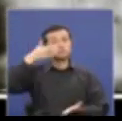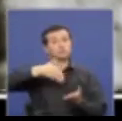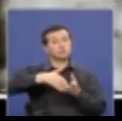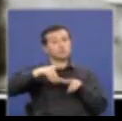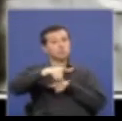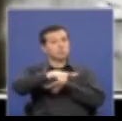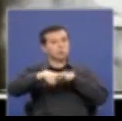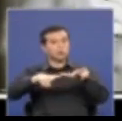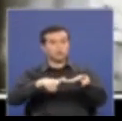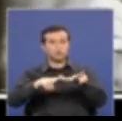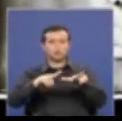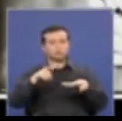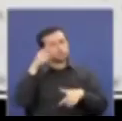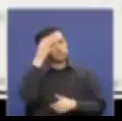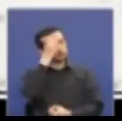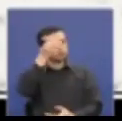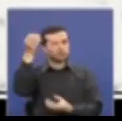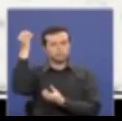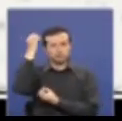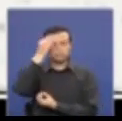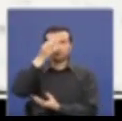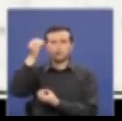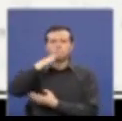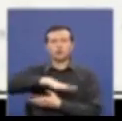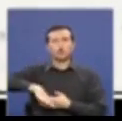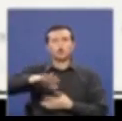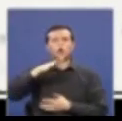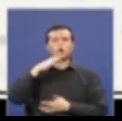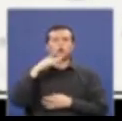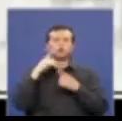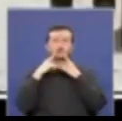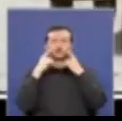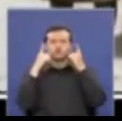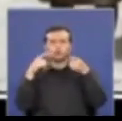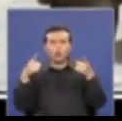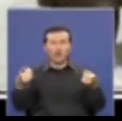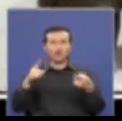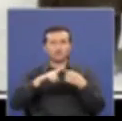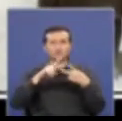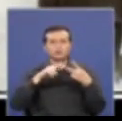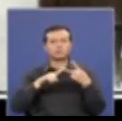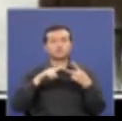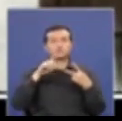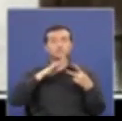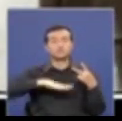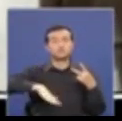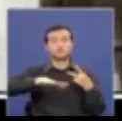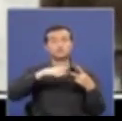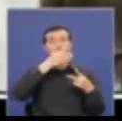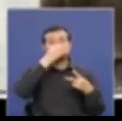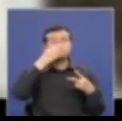una labor evangelizadora a los pueblos Shuar y Achuar de la Amazonía ecuatoriana.